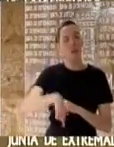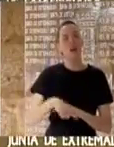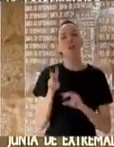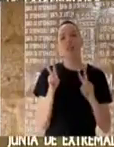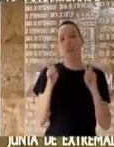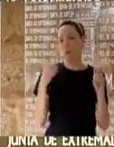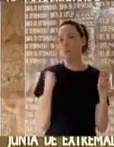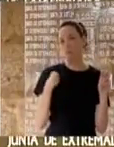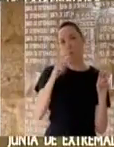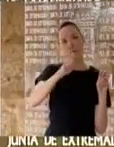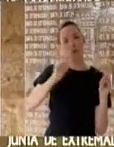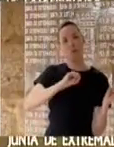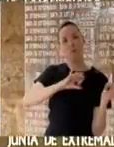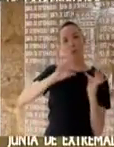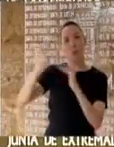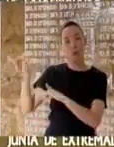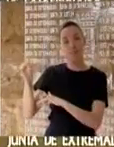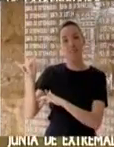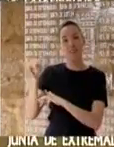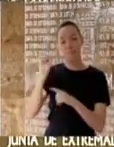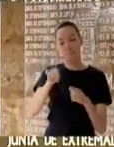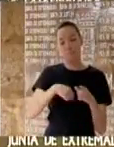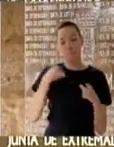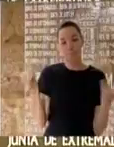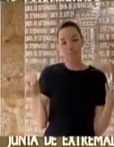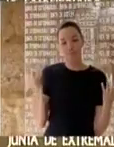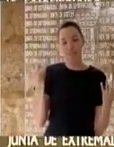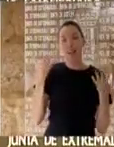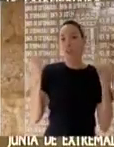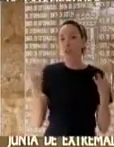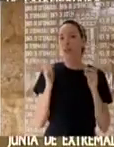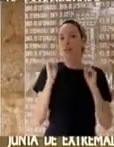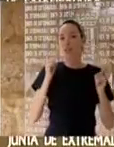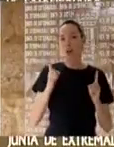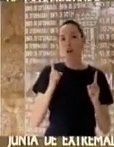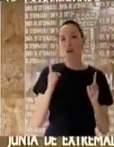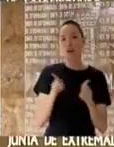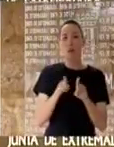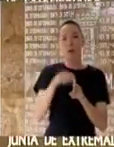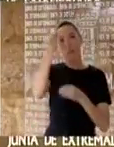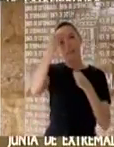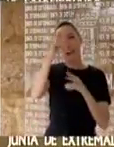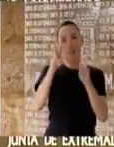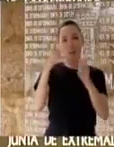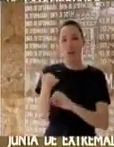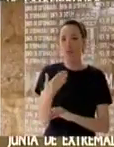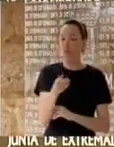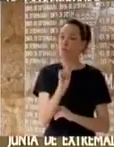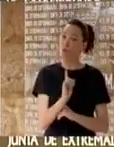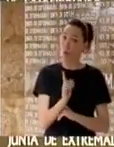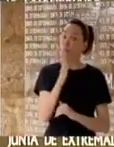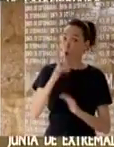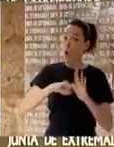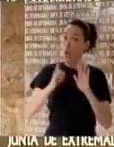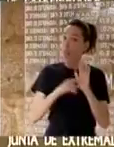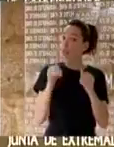definitiva, creo que es muy importante no quedarnos en la superficie de las cosas, sino también ser consciente de que esta ley electoral tiene